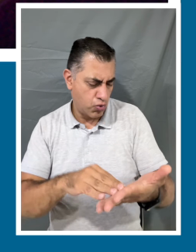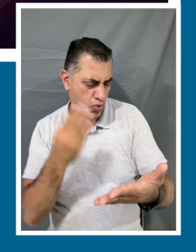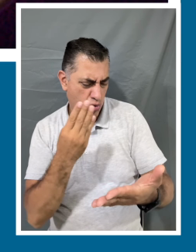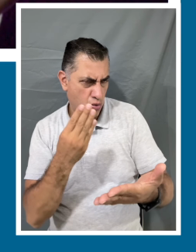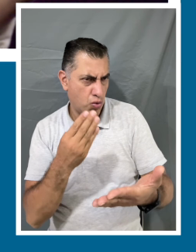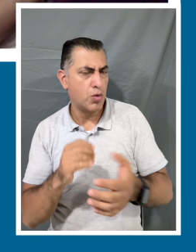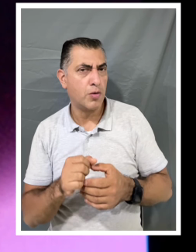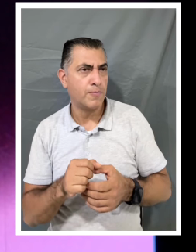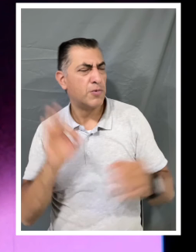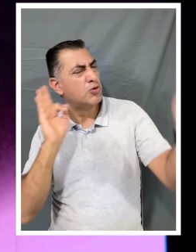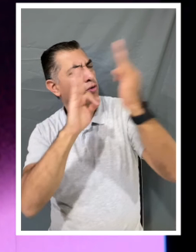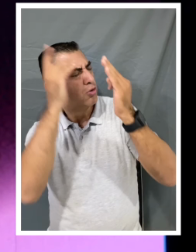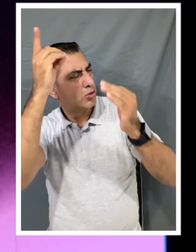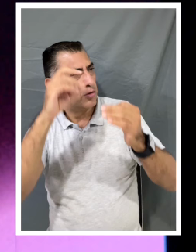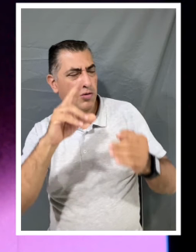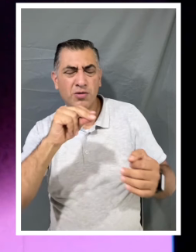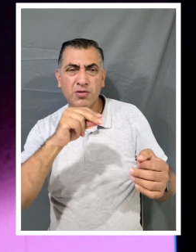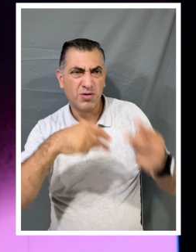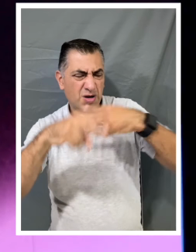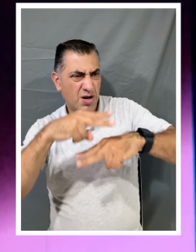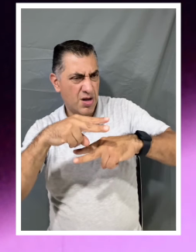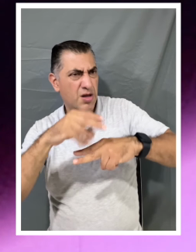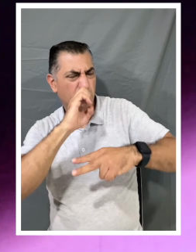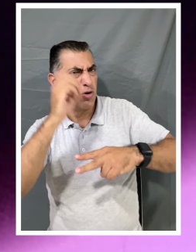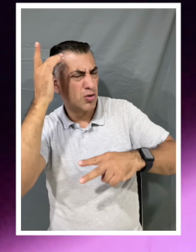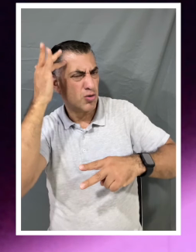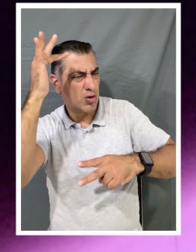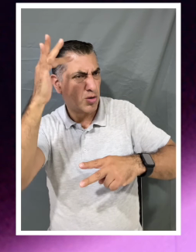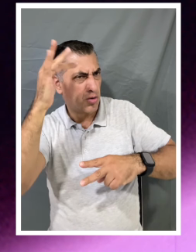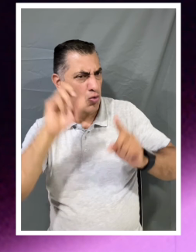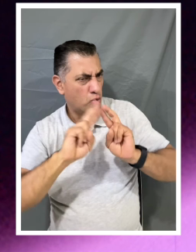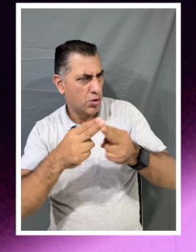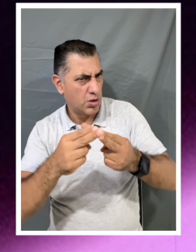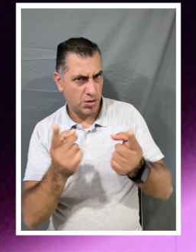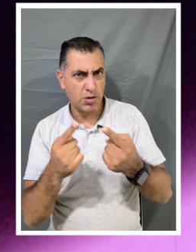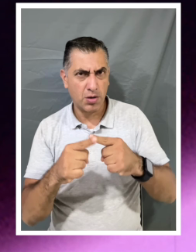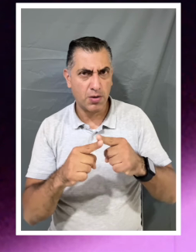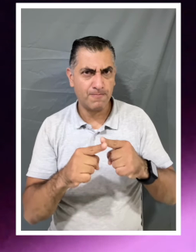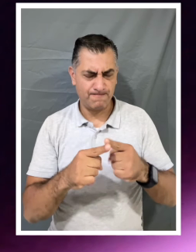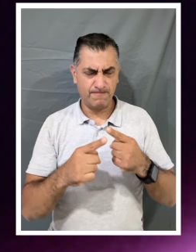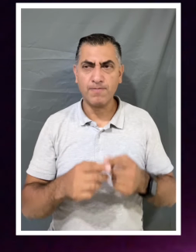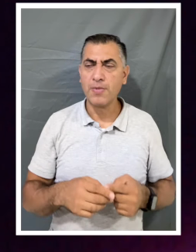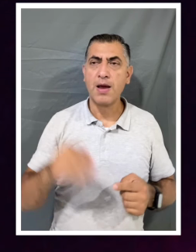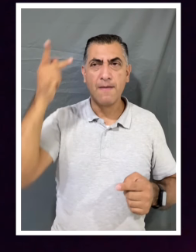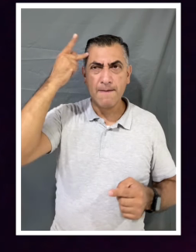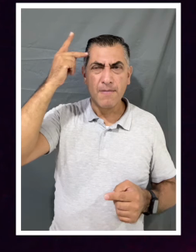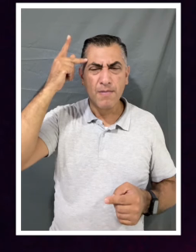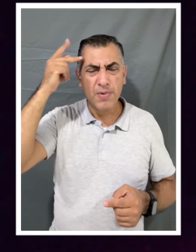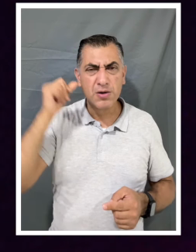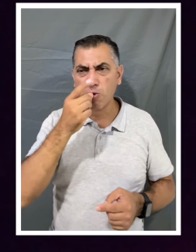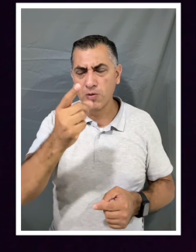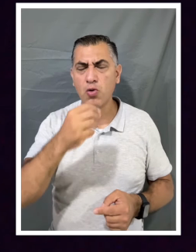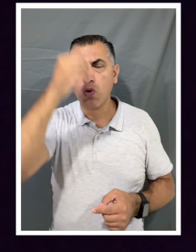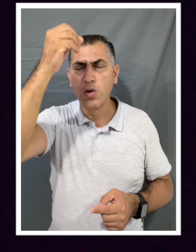presencia de Dios no traería el espíritu santo unidad a nuestra iglesia es decir si el pastor se puso a orar y le